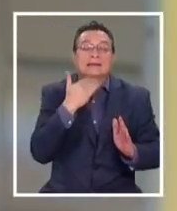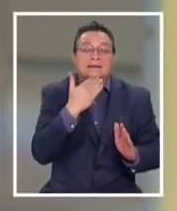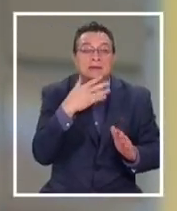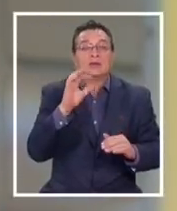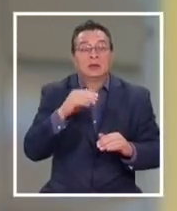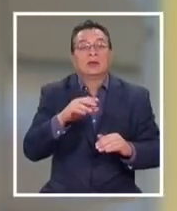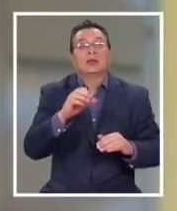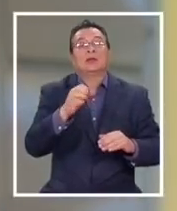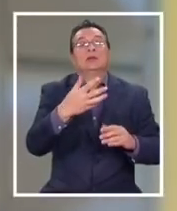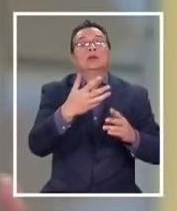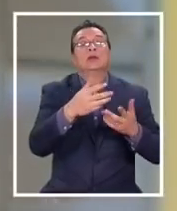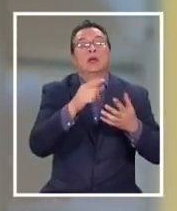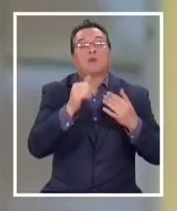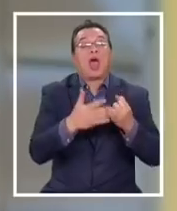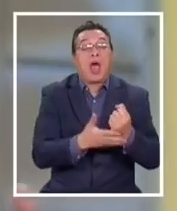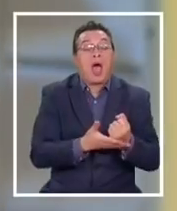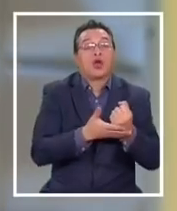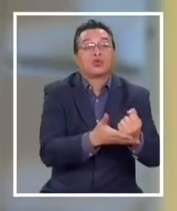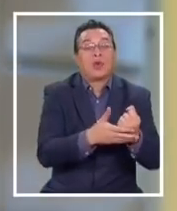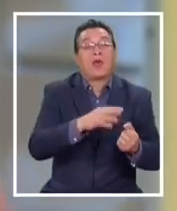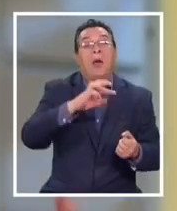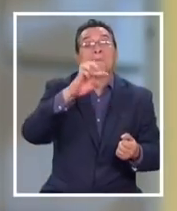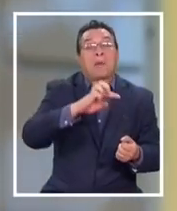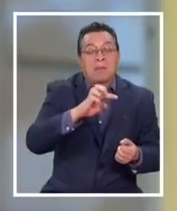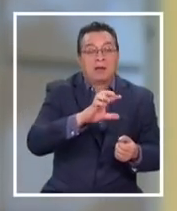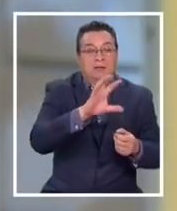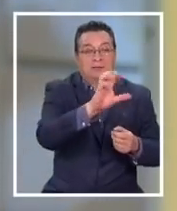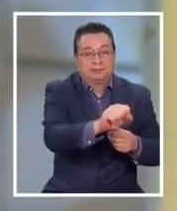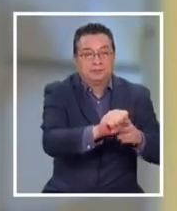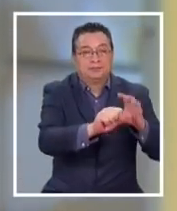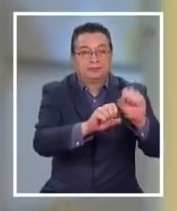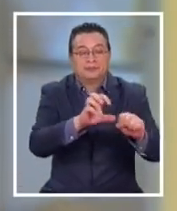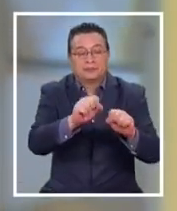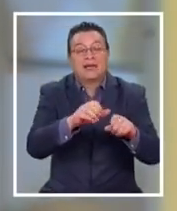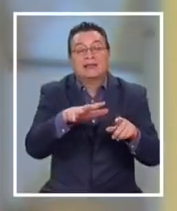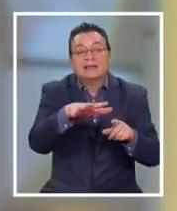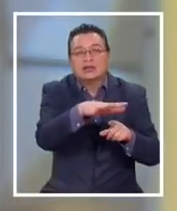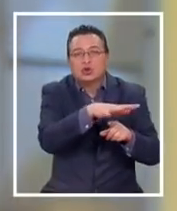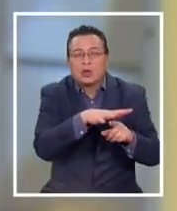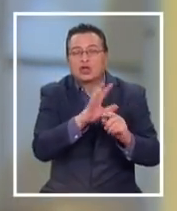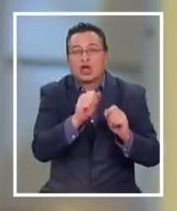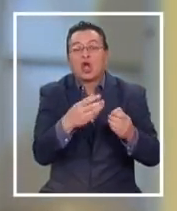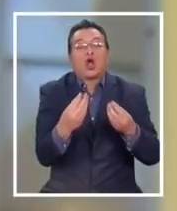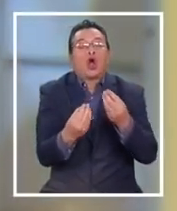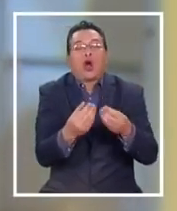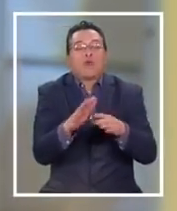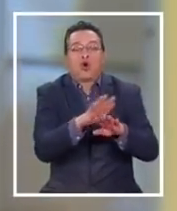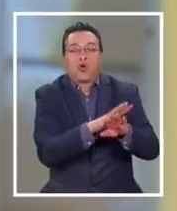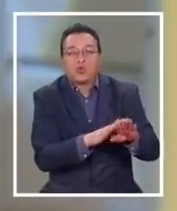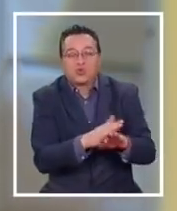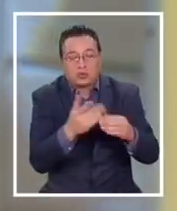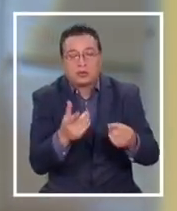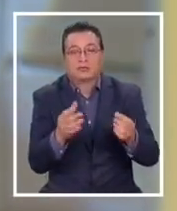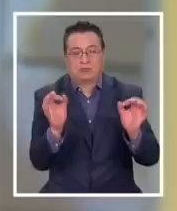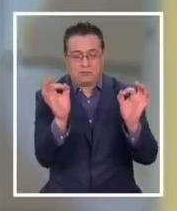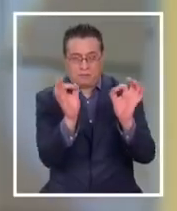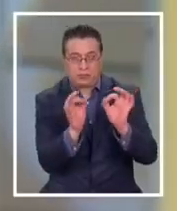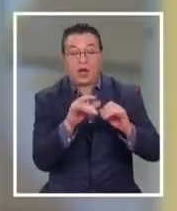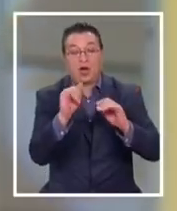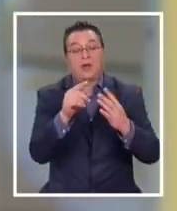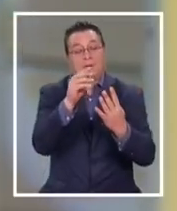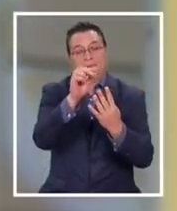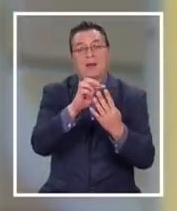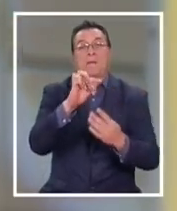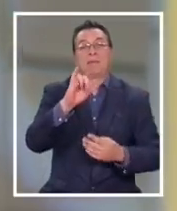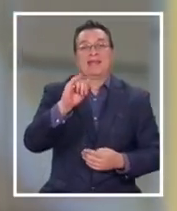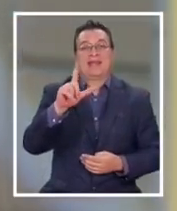triple P, básicamente ayudar a los padres a detectar situaciones o conductas y a cómo administrar esto. Bueno, y a eso se agrega el pilar